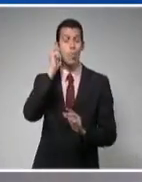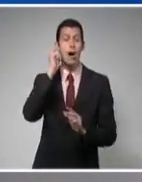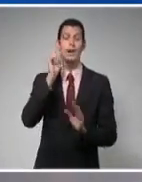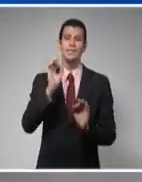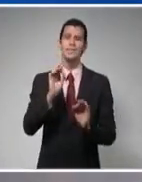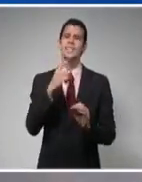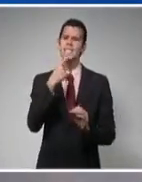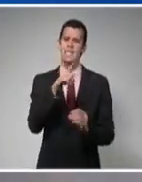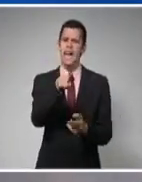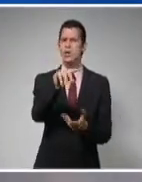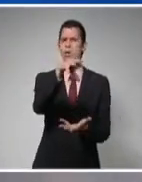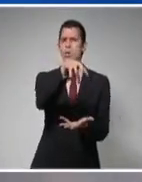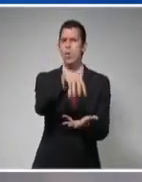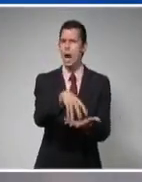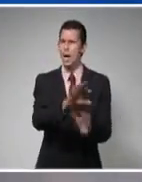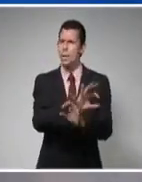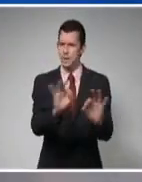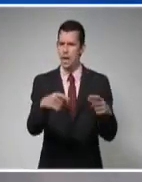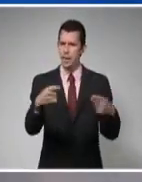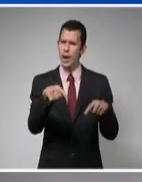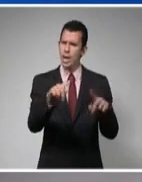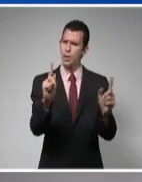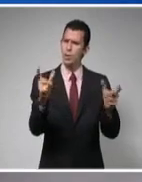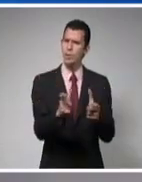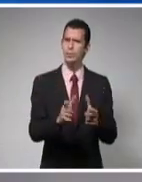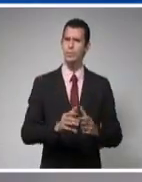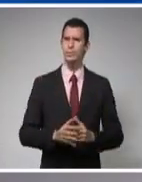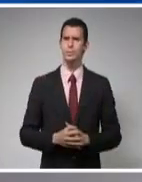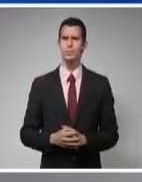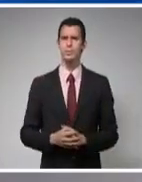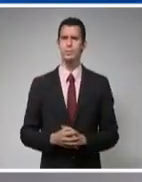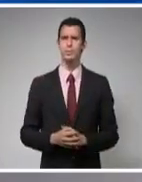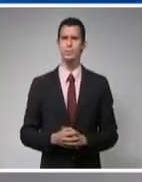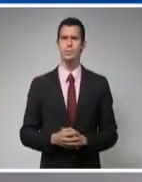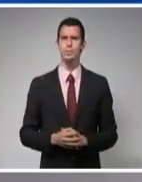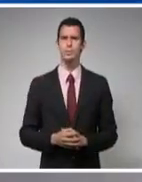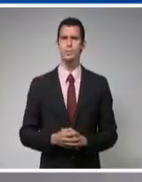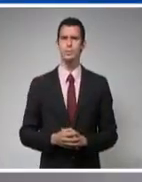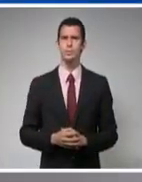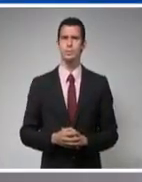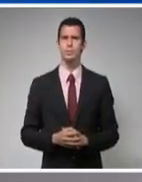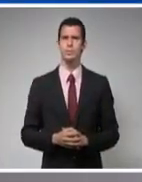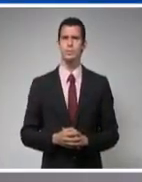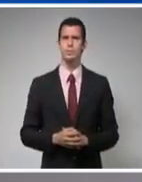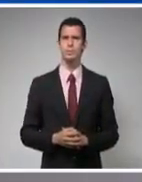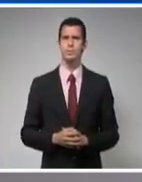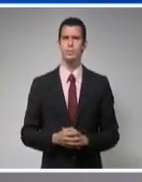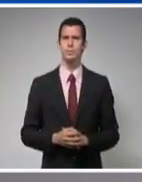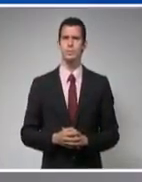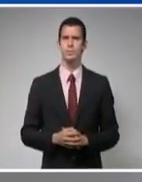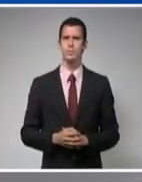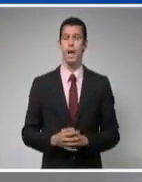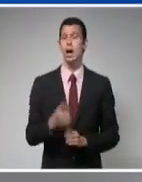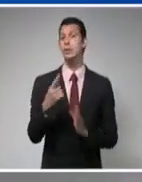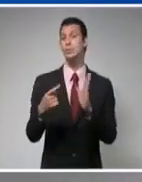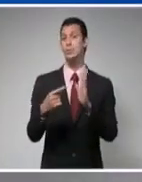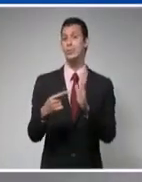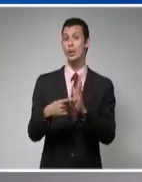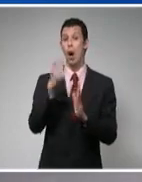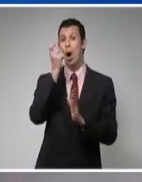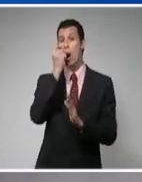Alcántara del 27N? Bueno, según él, el propio Otero, porque allí les dijo, porque son elitistas, racistas,